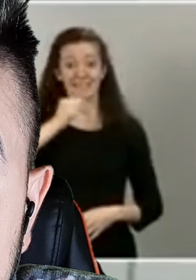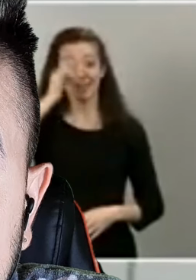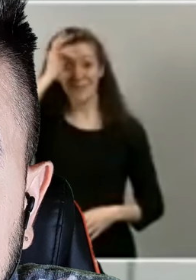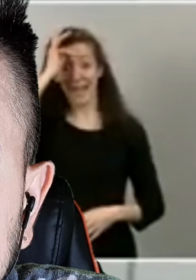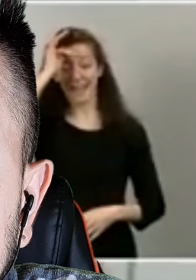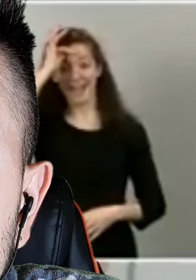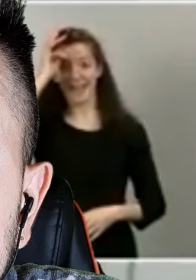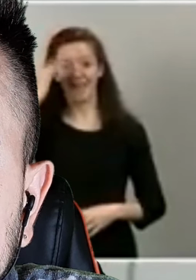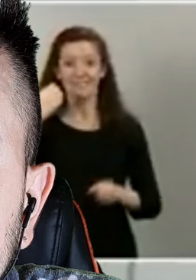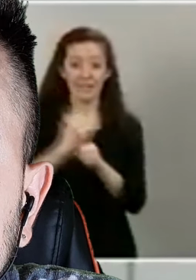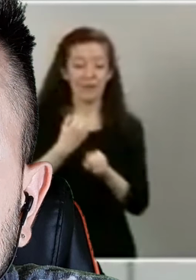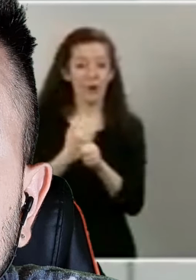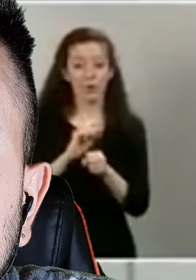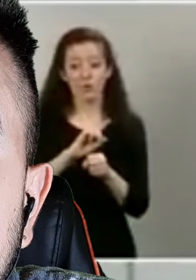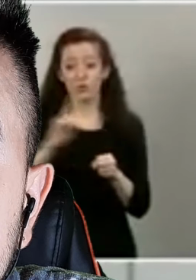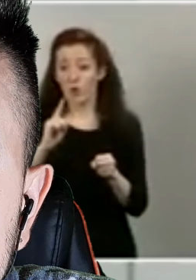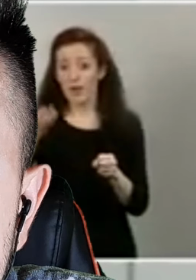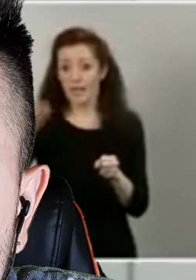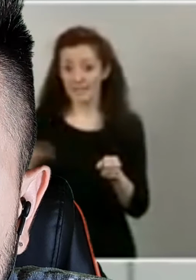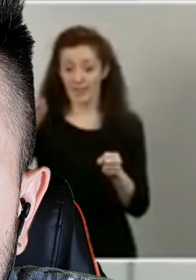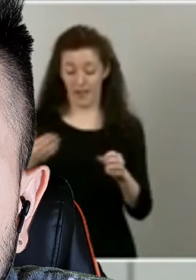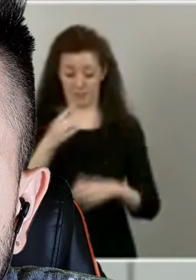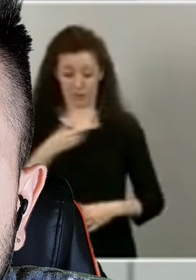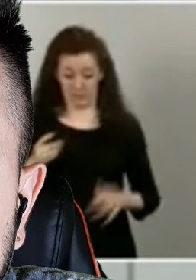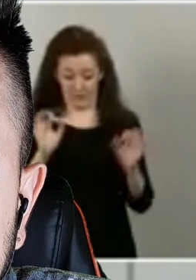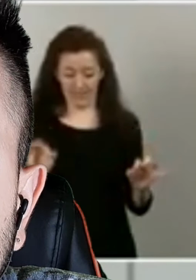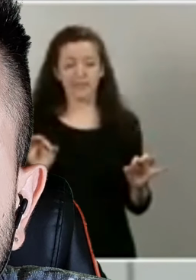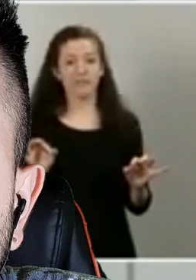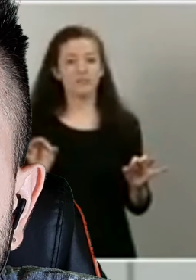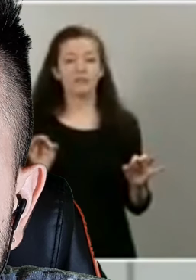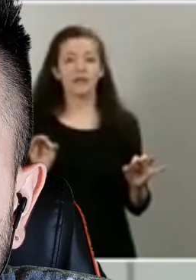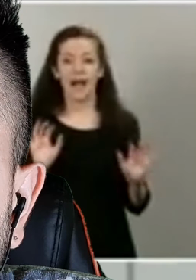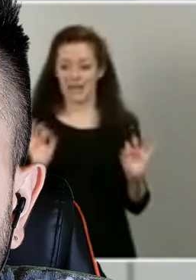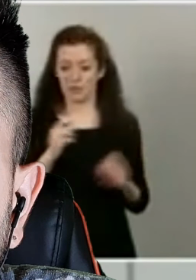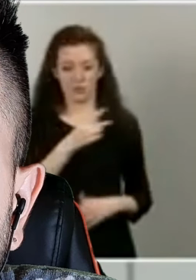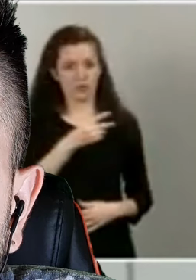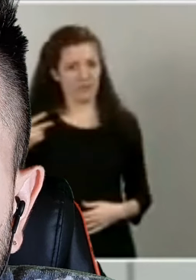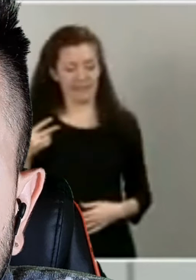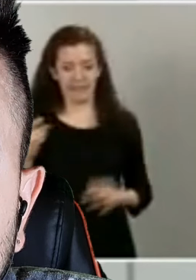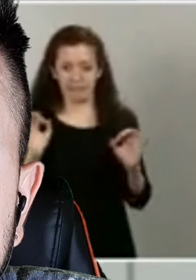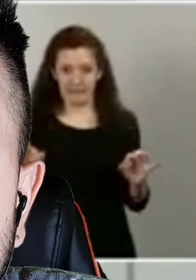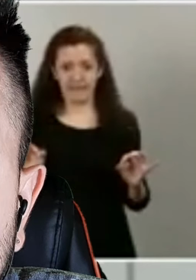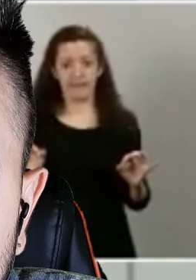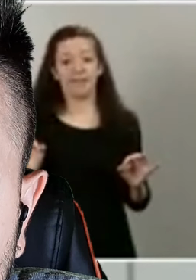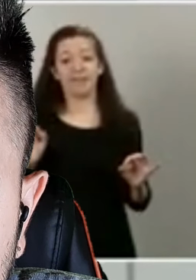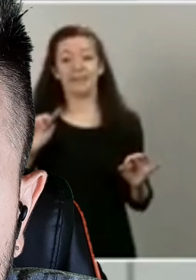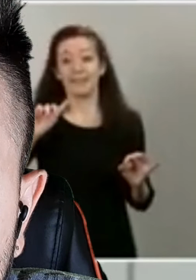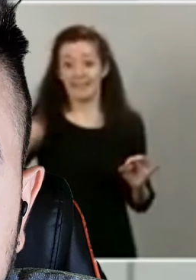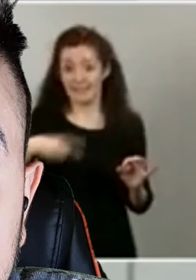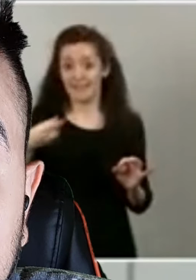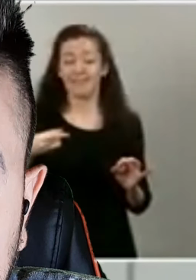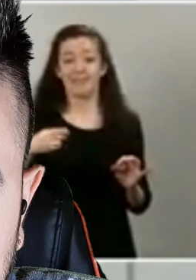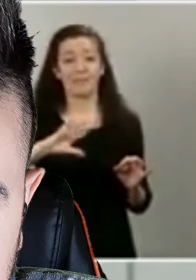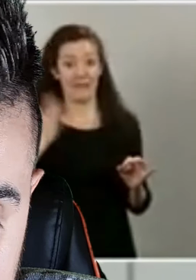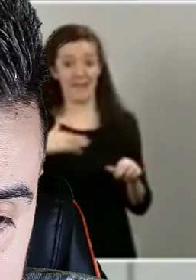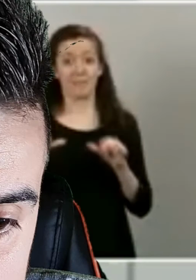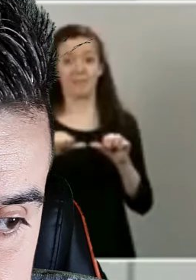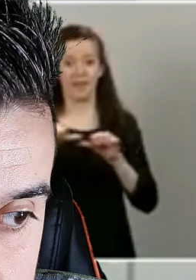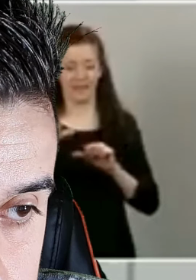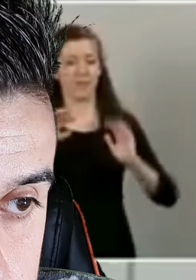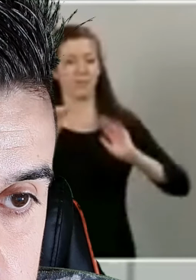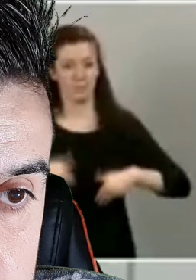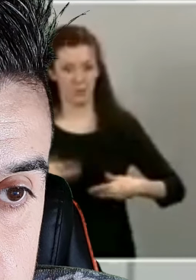así pero que esas ayudas son una perdón por la palabra son una porque solamente coge a uno no acoge a todo el